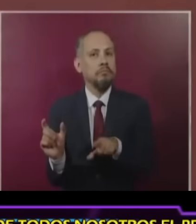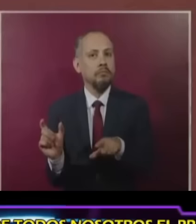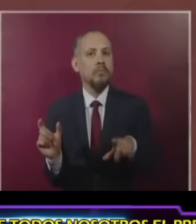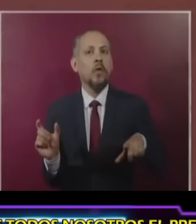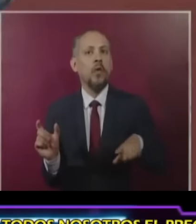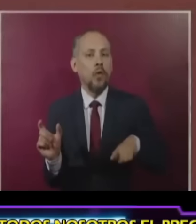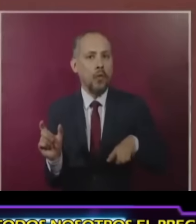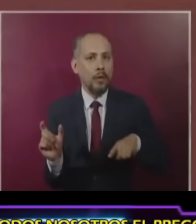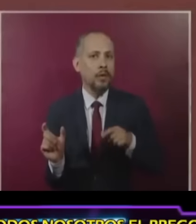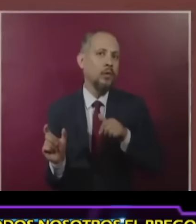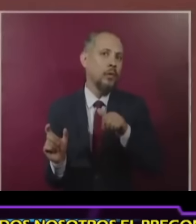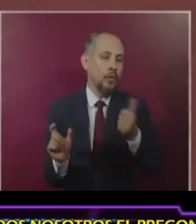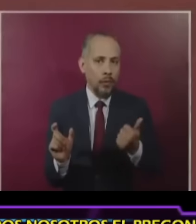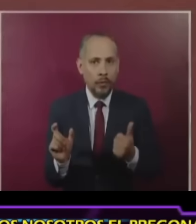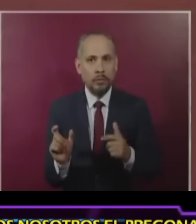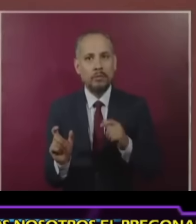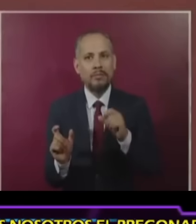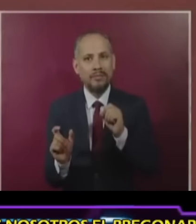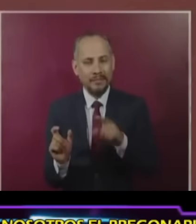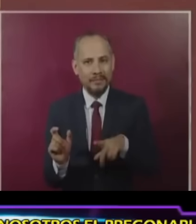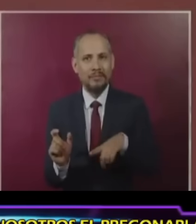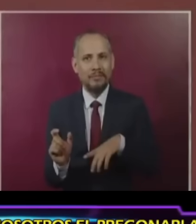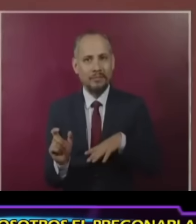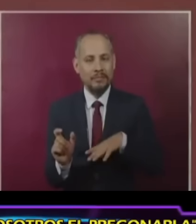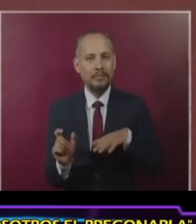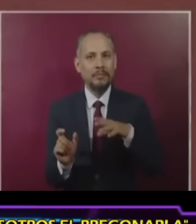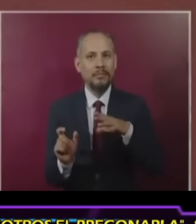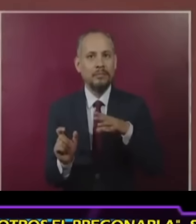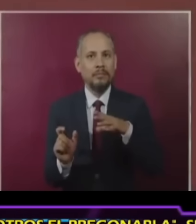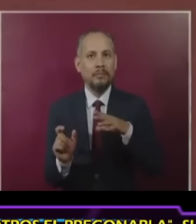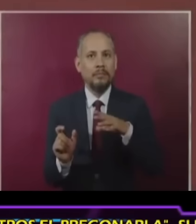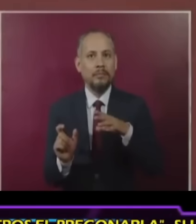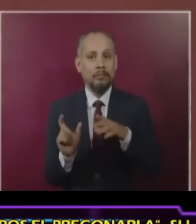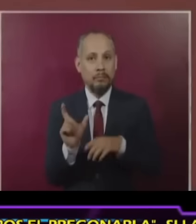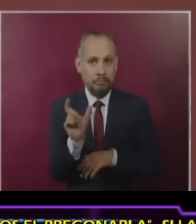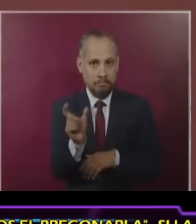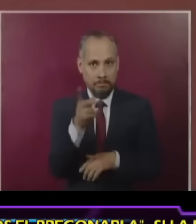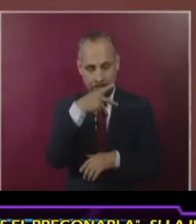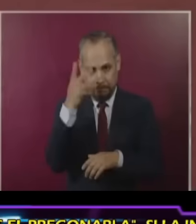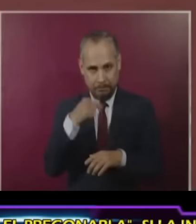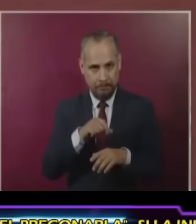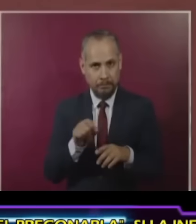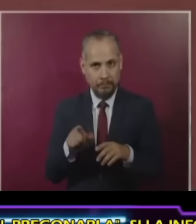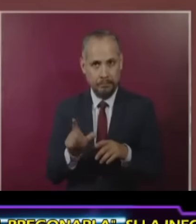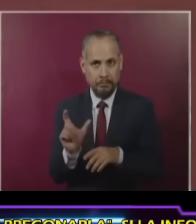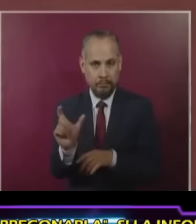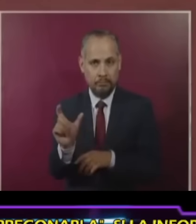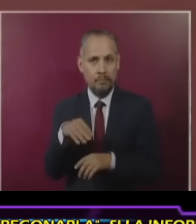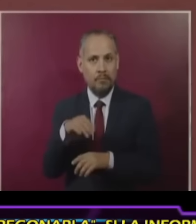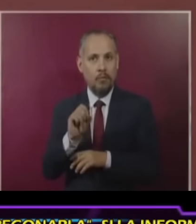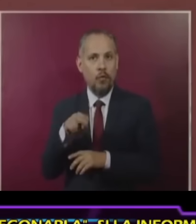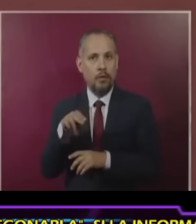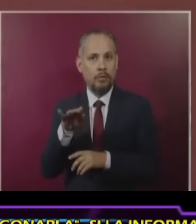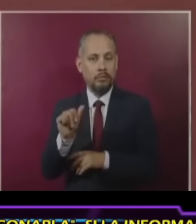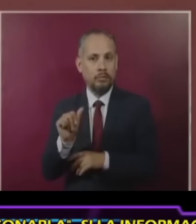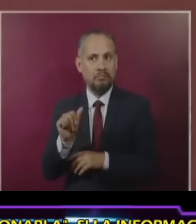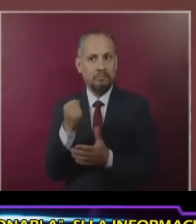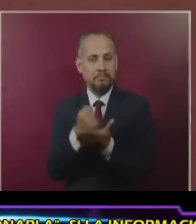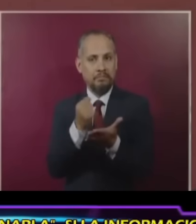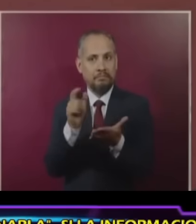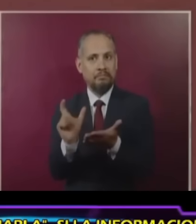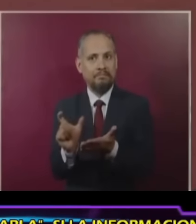legítimo y al inicio también de morena Bueno vamos a tener nuestra credencial de de morena vamos a